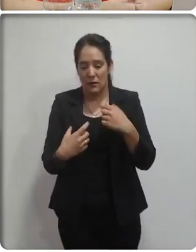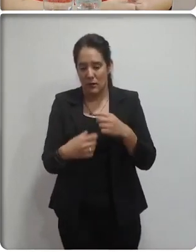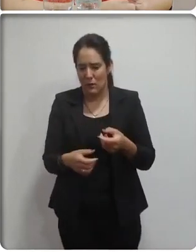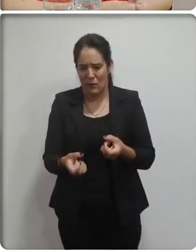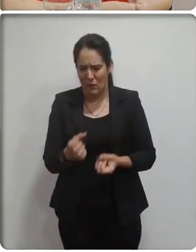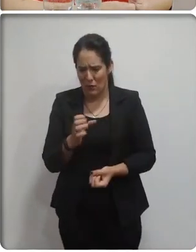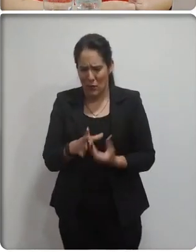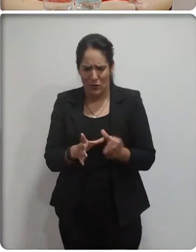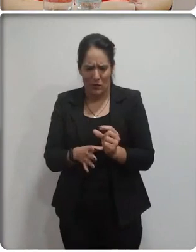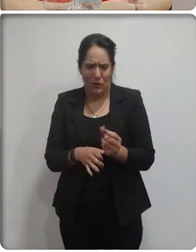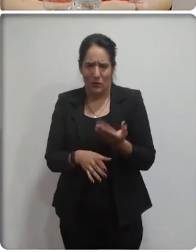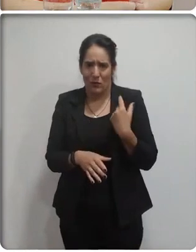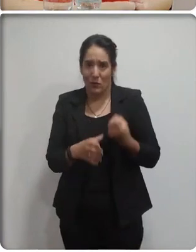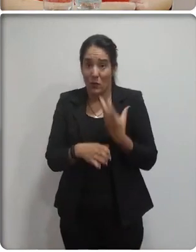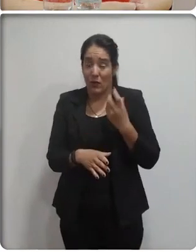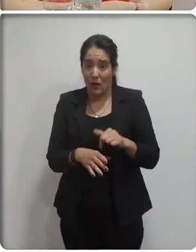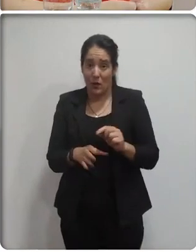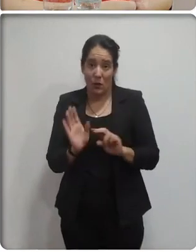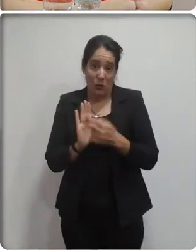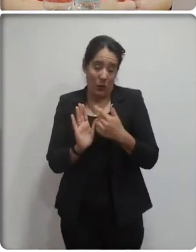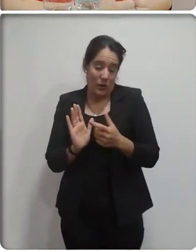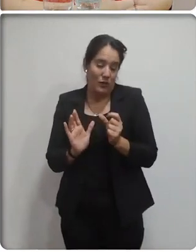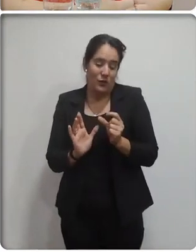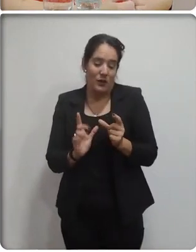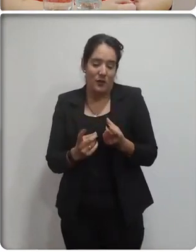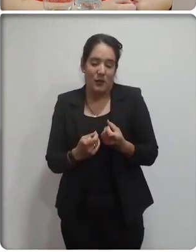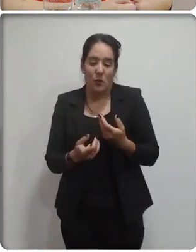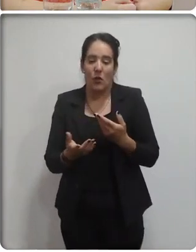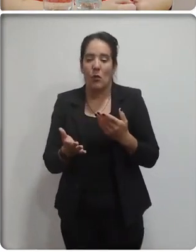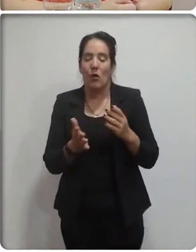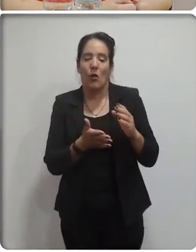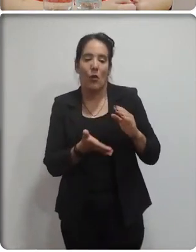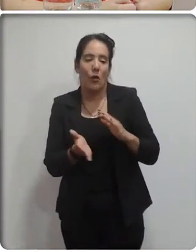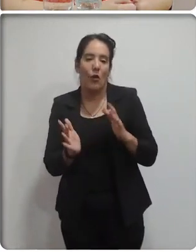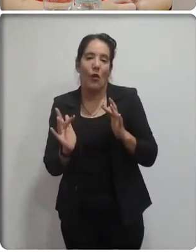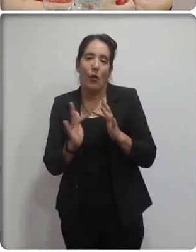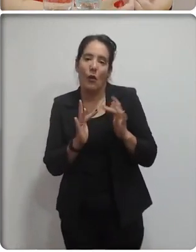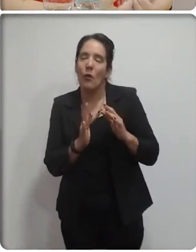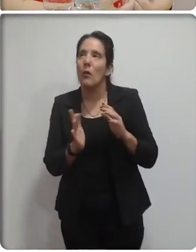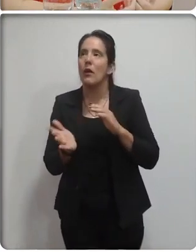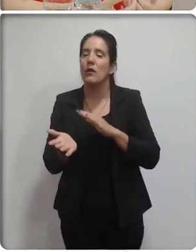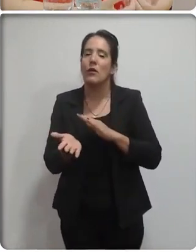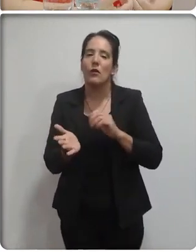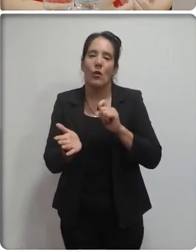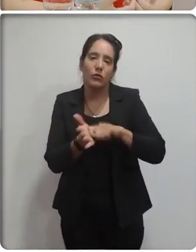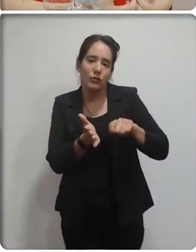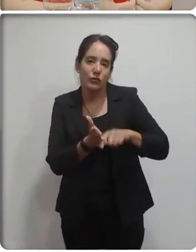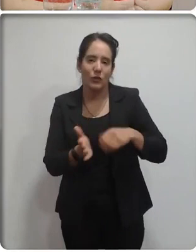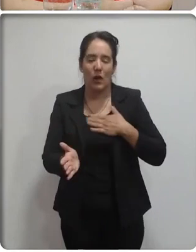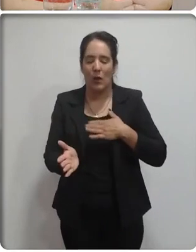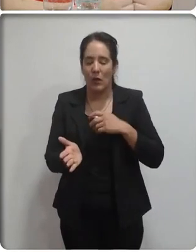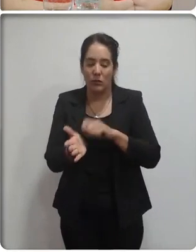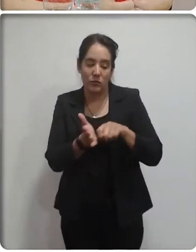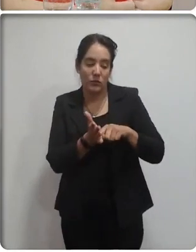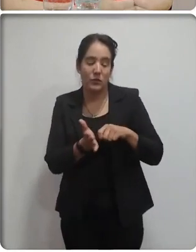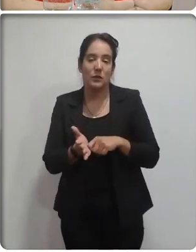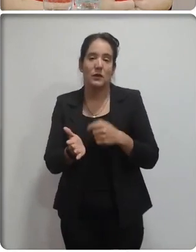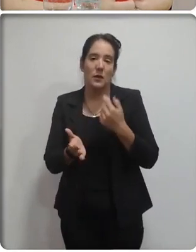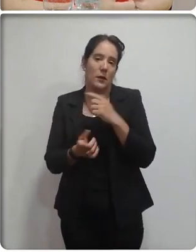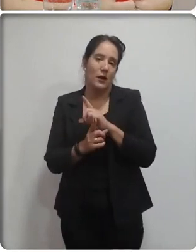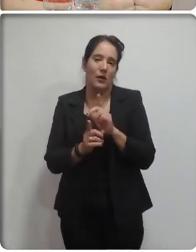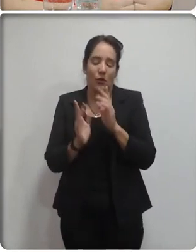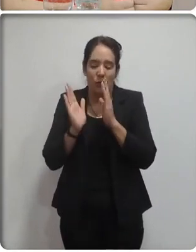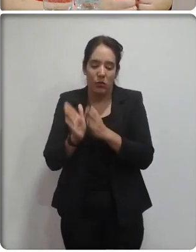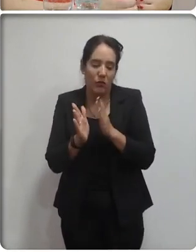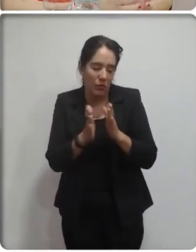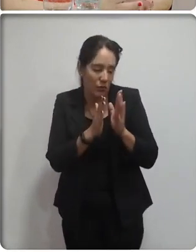país, y seguramente se haga necesario entablar un convenio con esta agencia para no duplicar tareas en recursos y